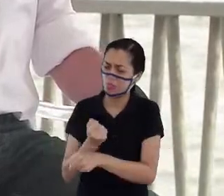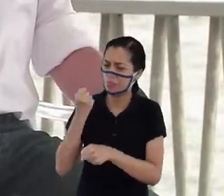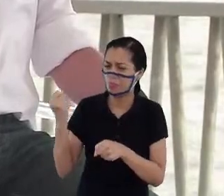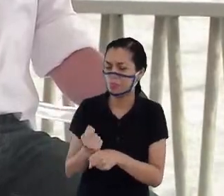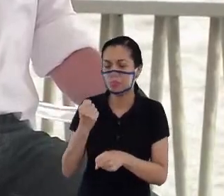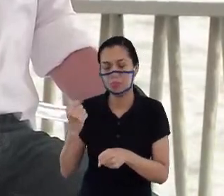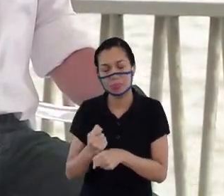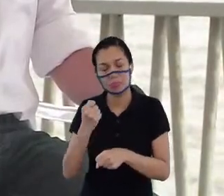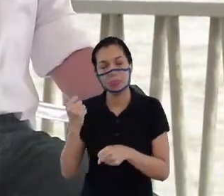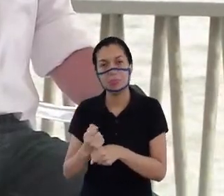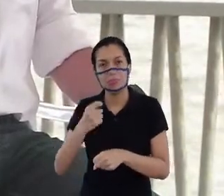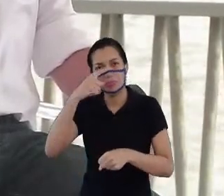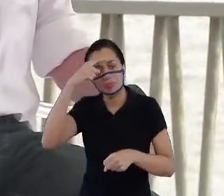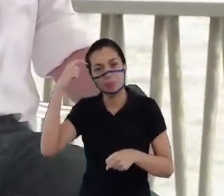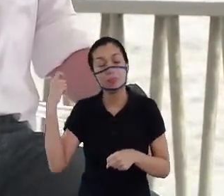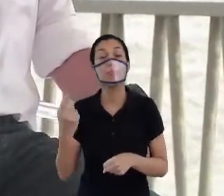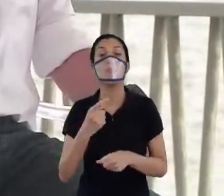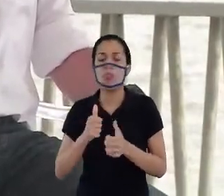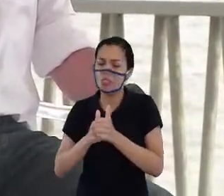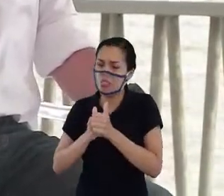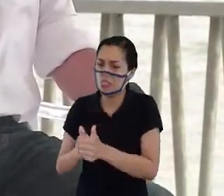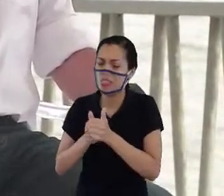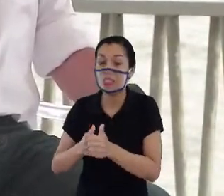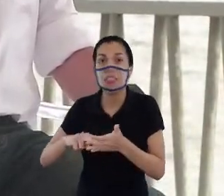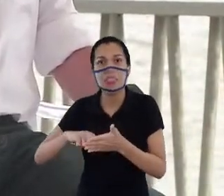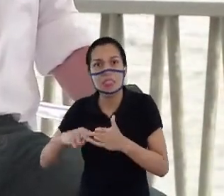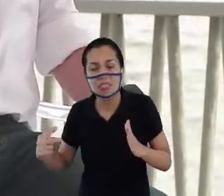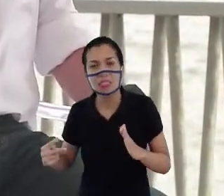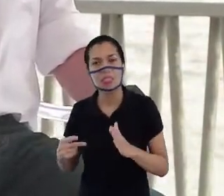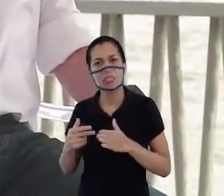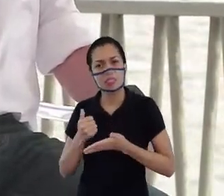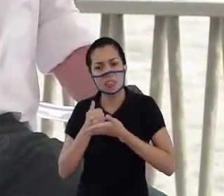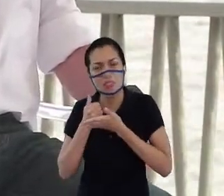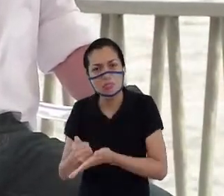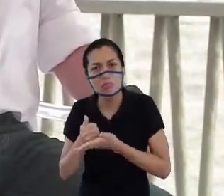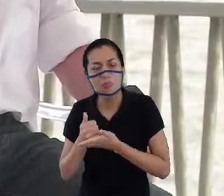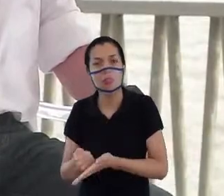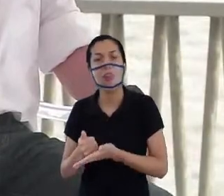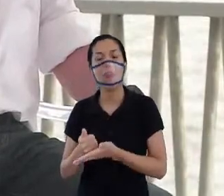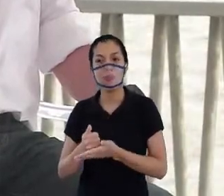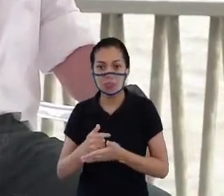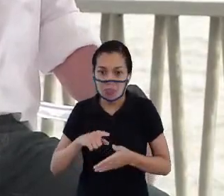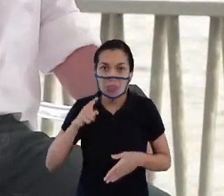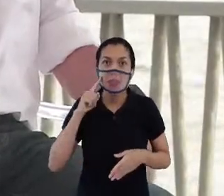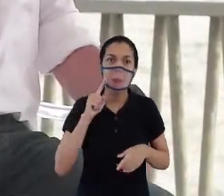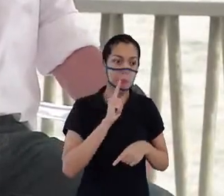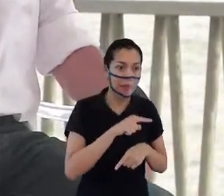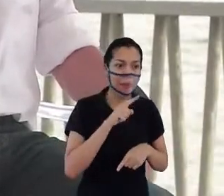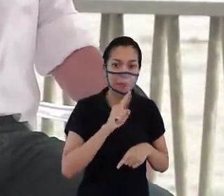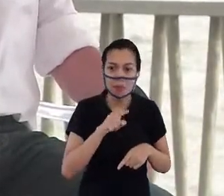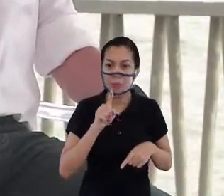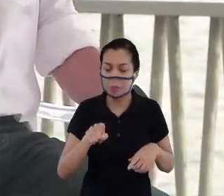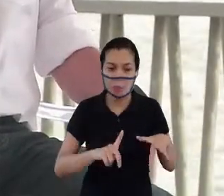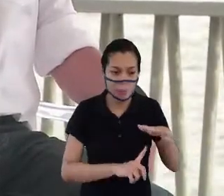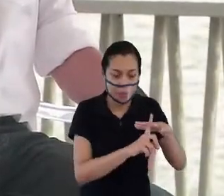haciendo asistencia técnica directa, y eso que nos permite unas condiciones, y aquí parte de este grupo